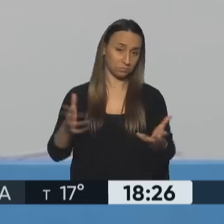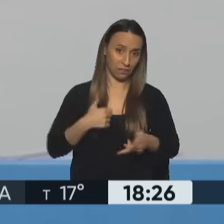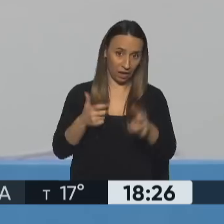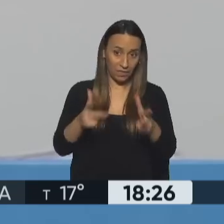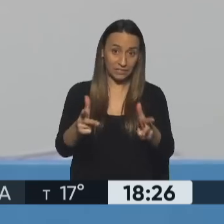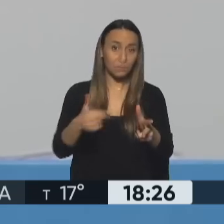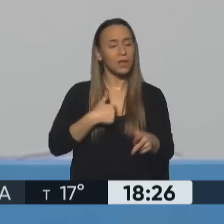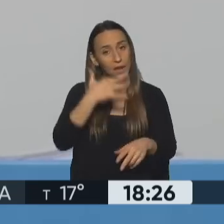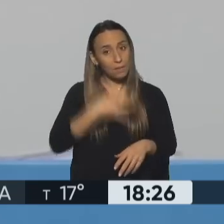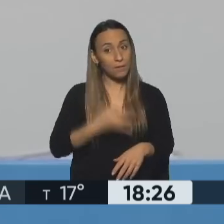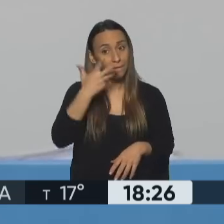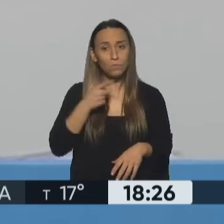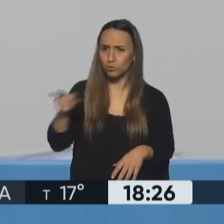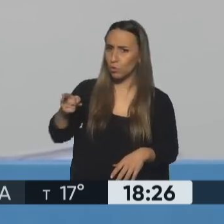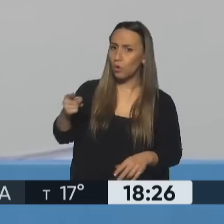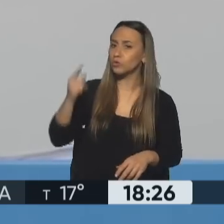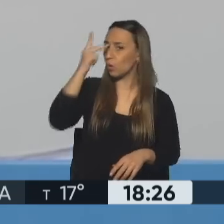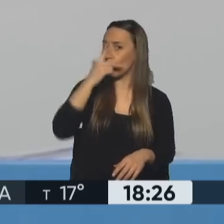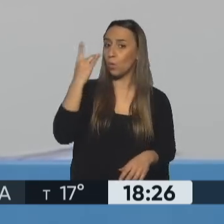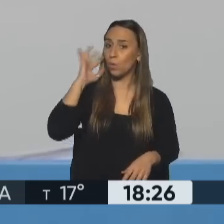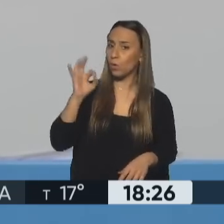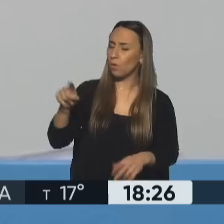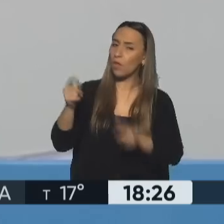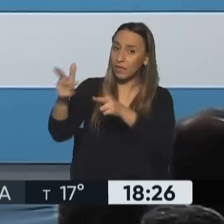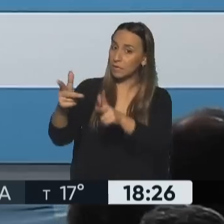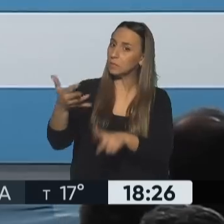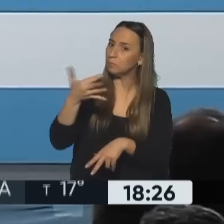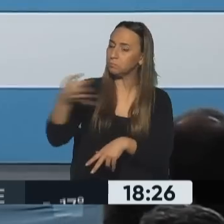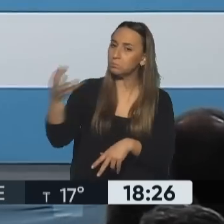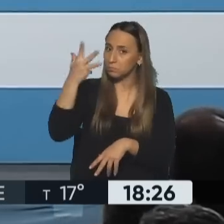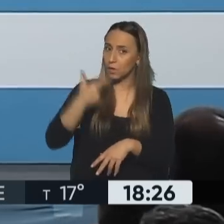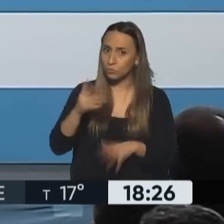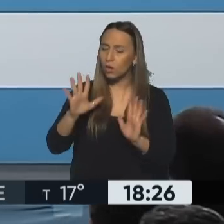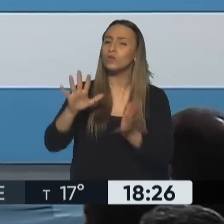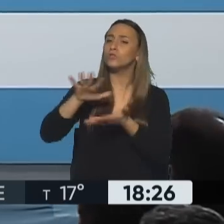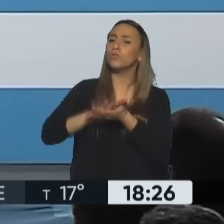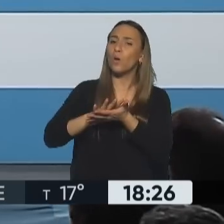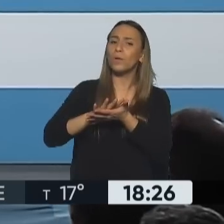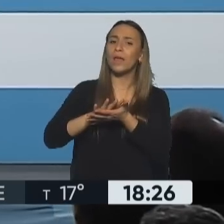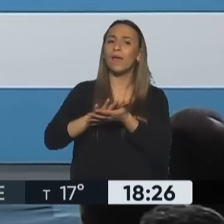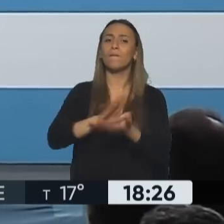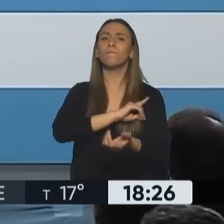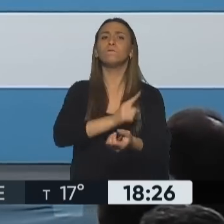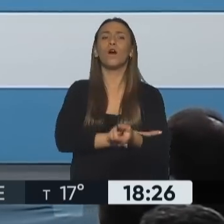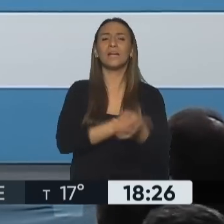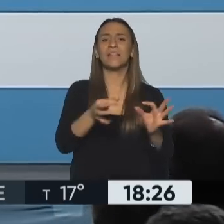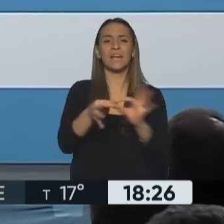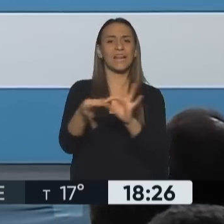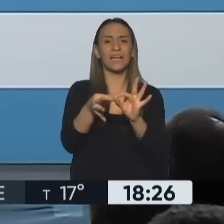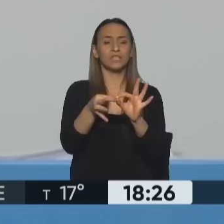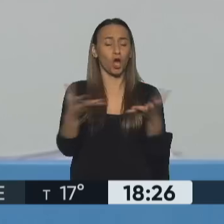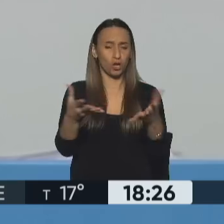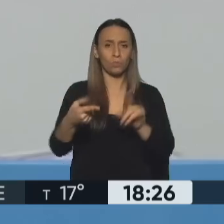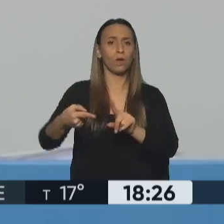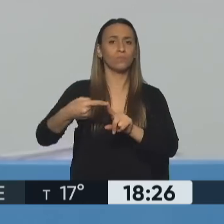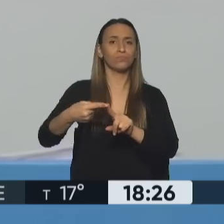decirles, porque me gustó mucho lo que dijiste vos, Hugo, el tema de la relación de fuerzas, ¿no? Y esta cosa de la relación de